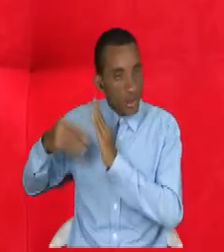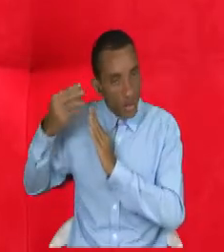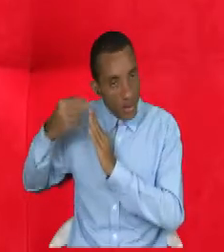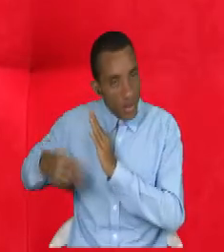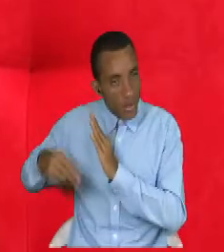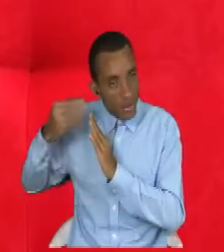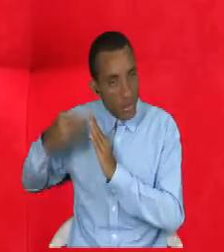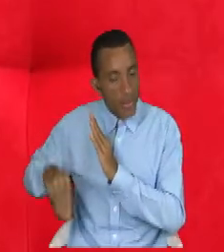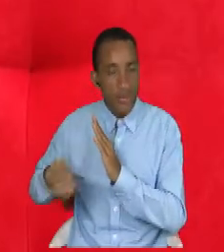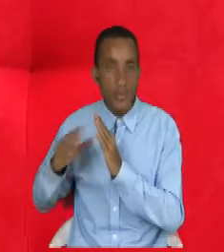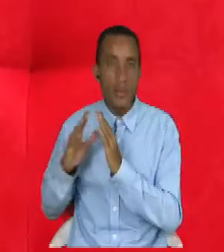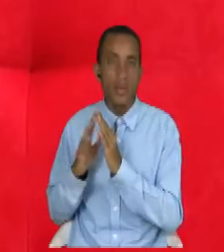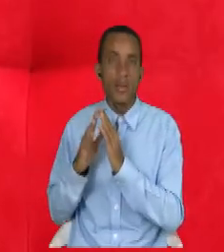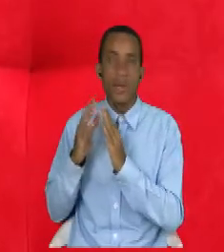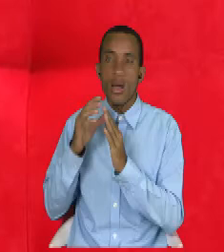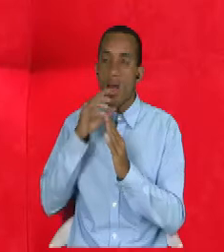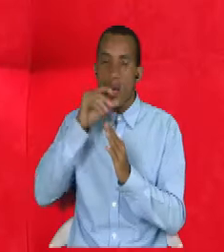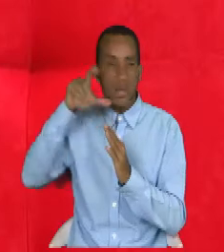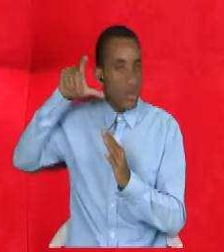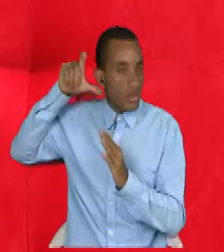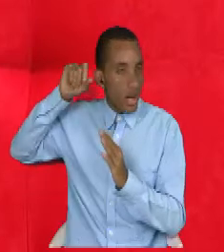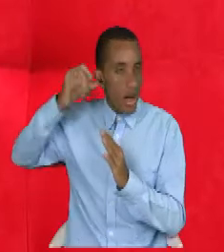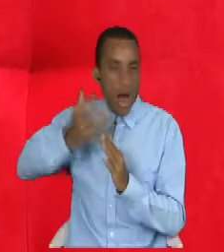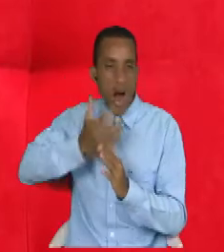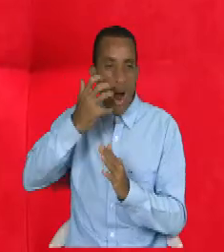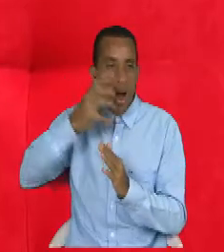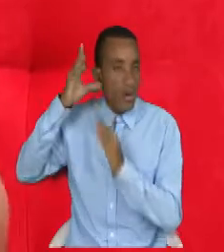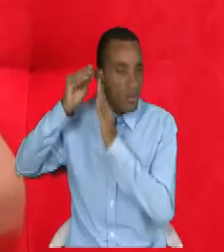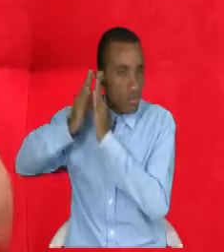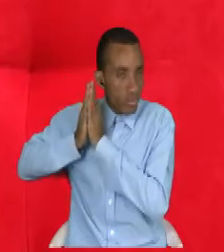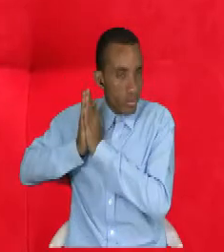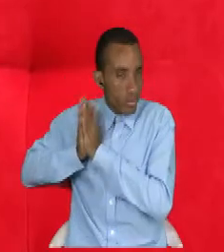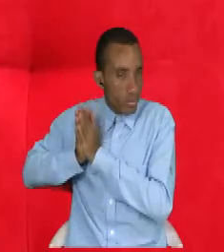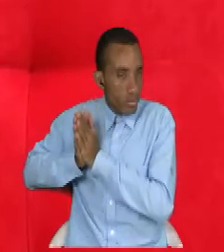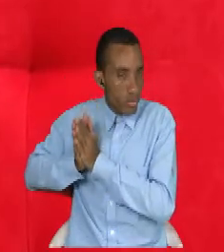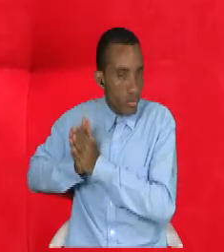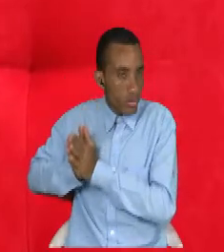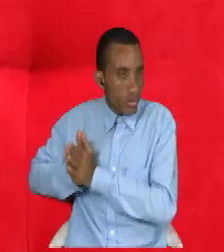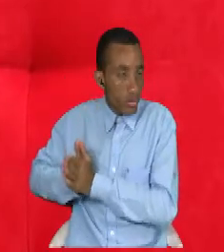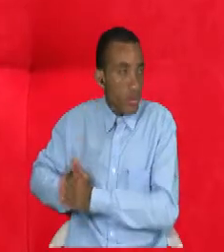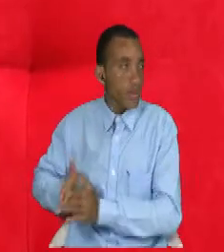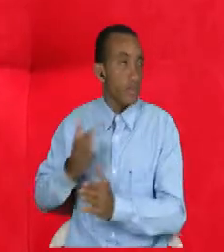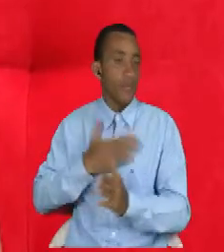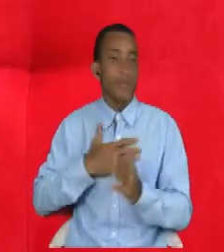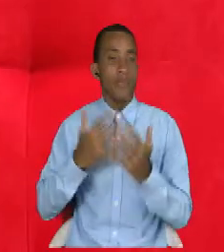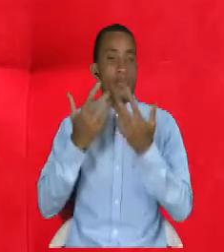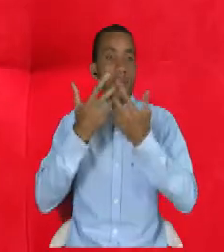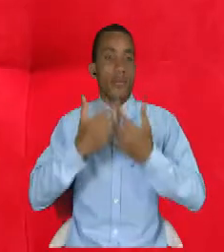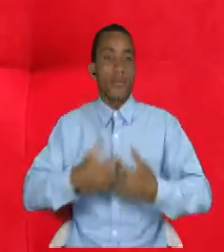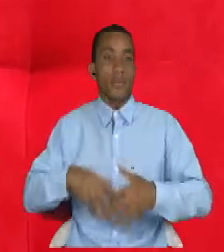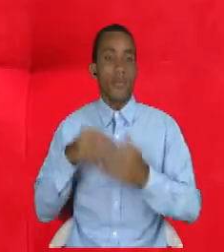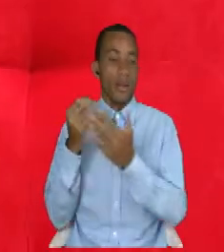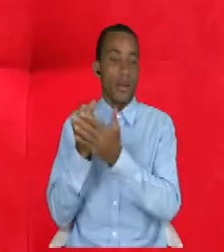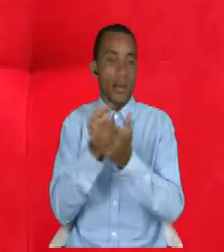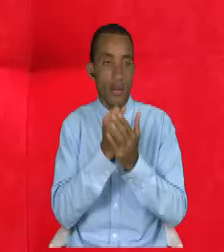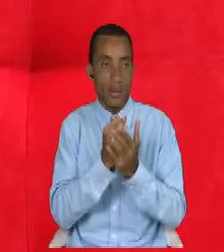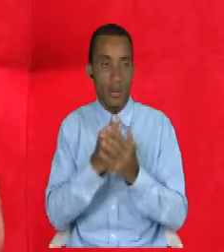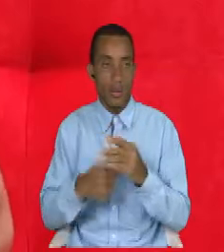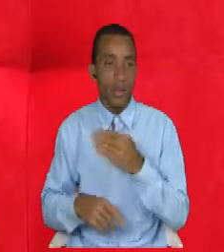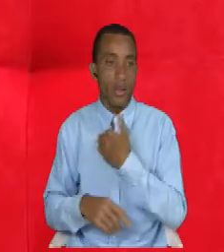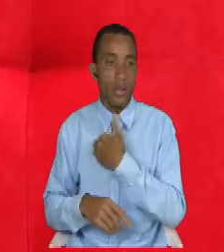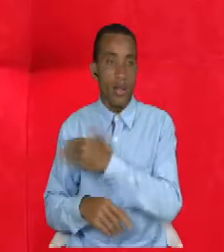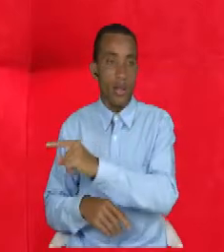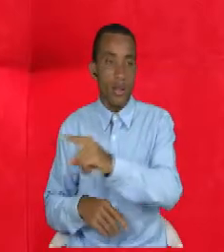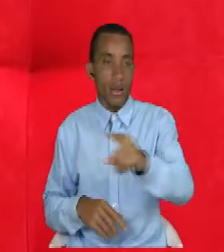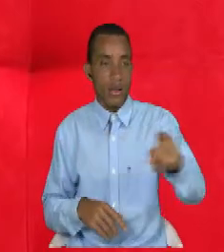queratina entonces la idea es que mi empresa le pueda ayudar a todas las bellas mamitas